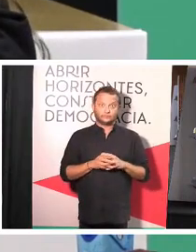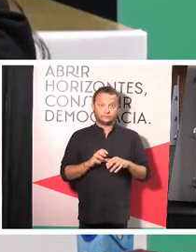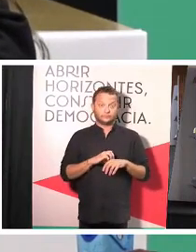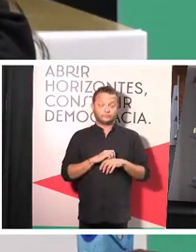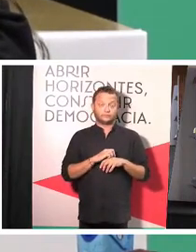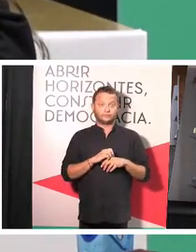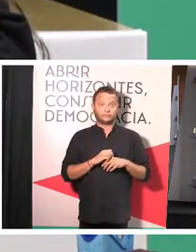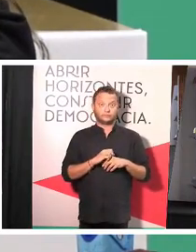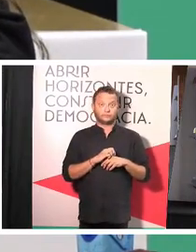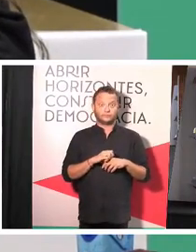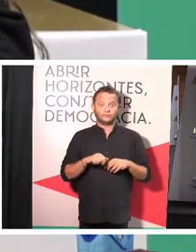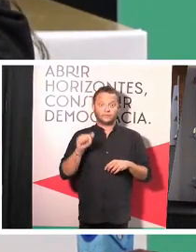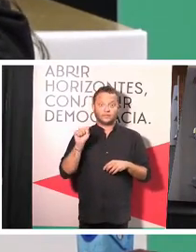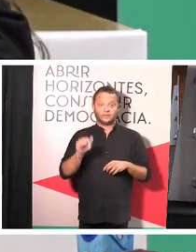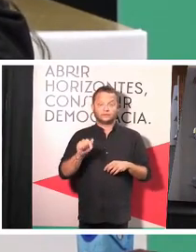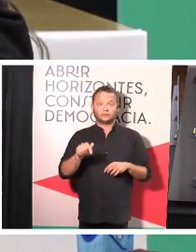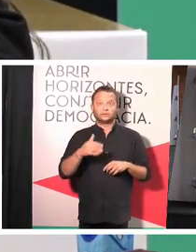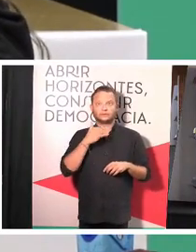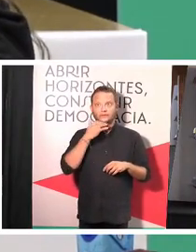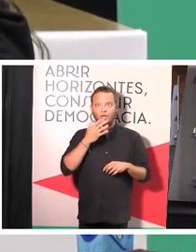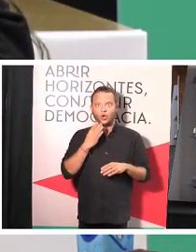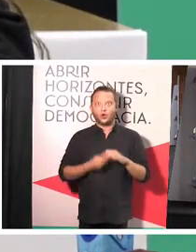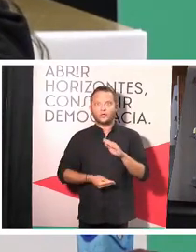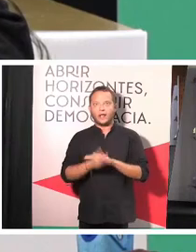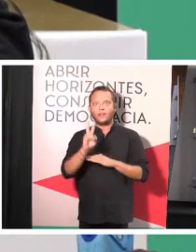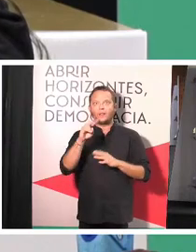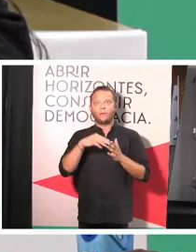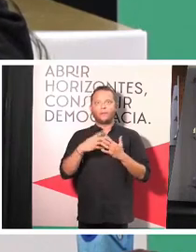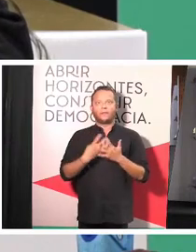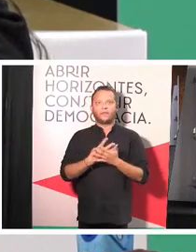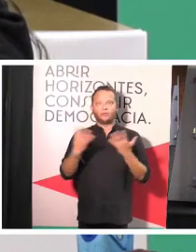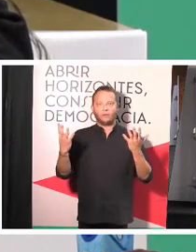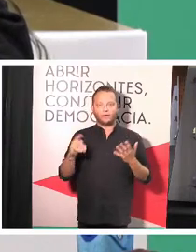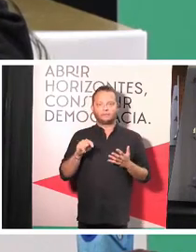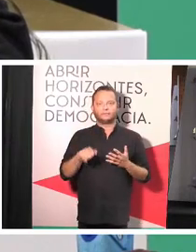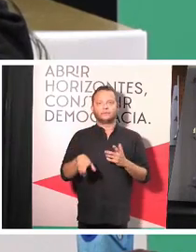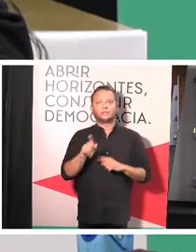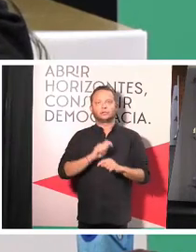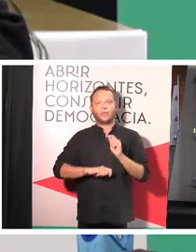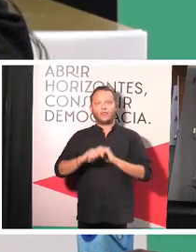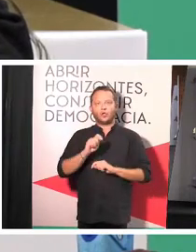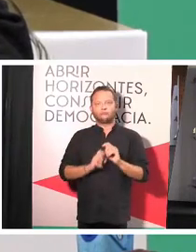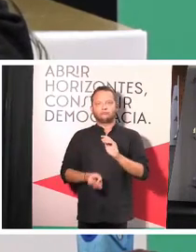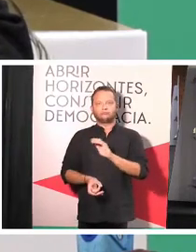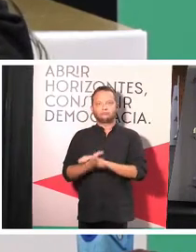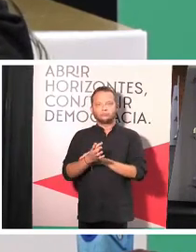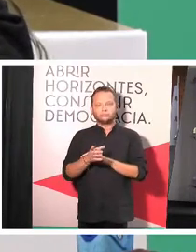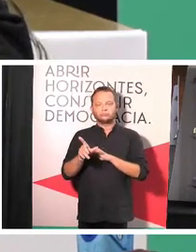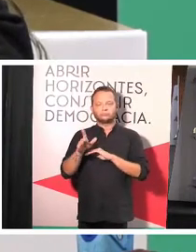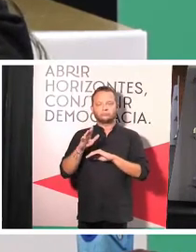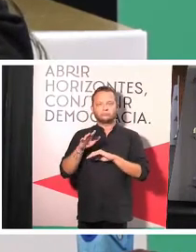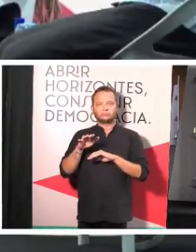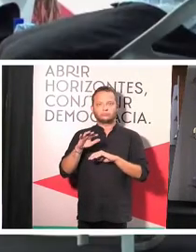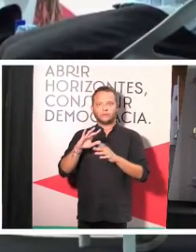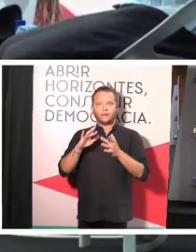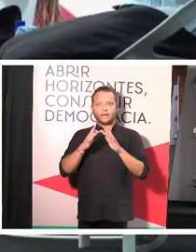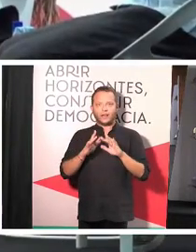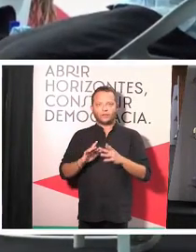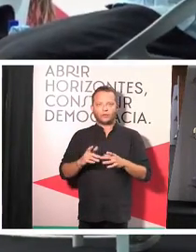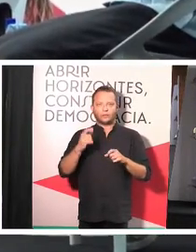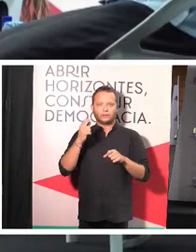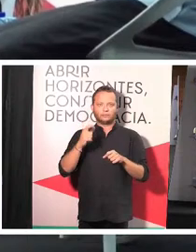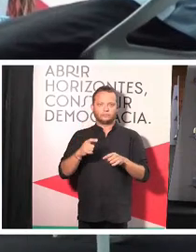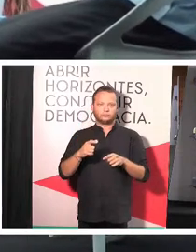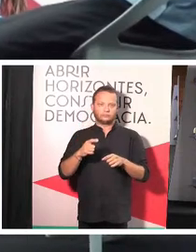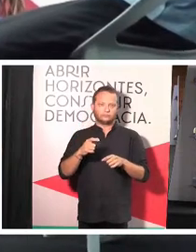Y esto es algo que nace el 2019, está también el Relaciones Públicas de